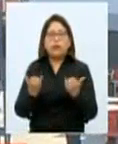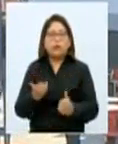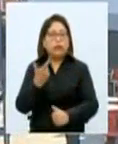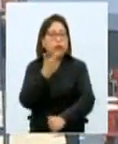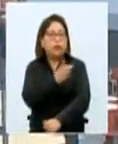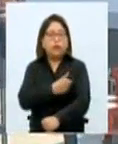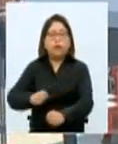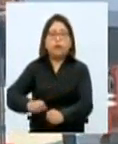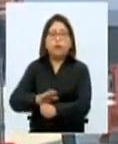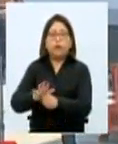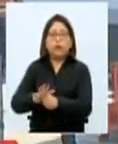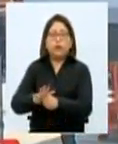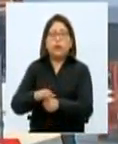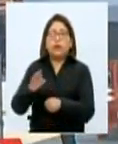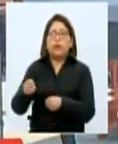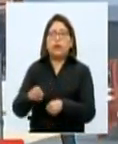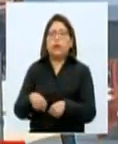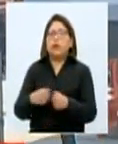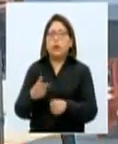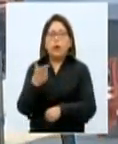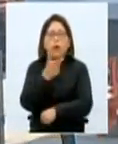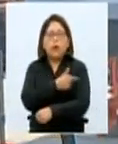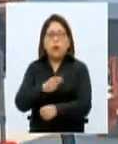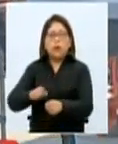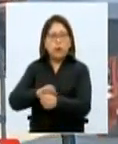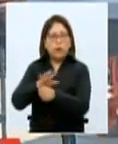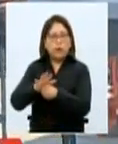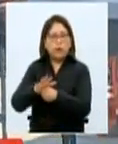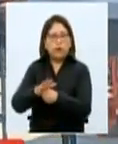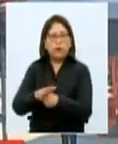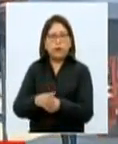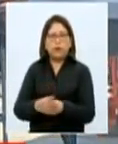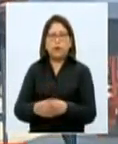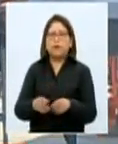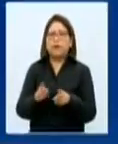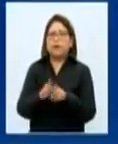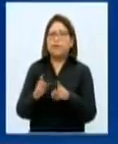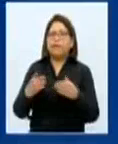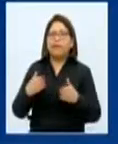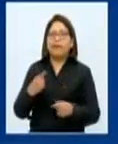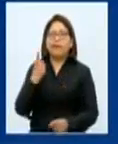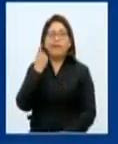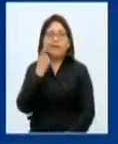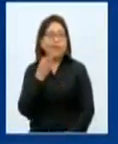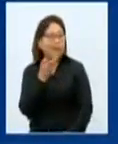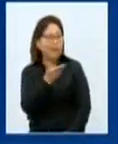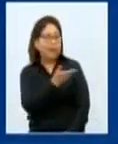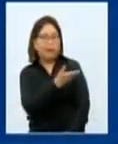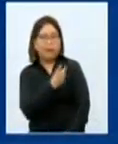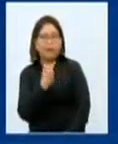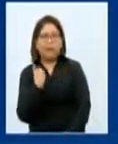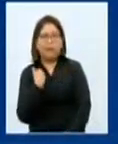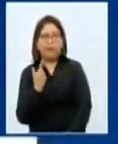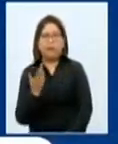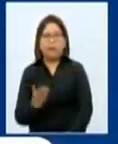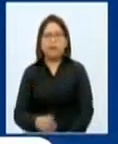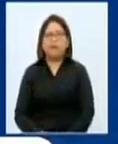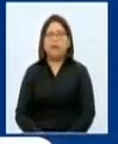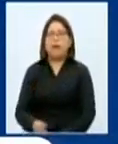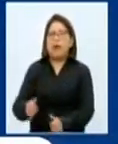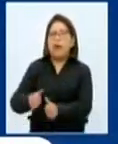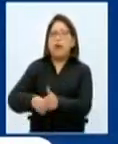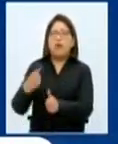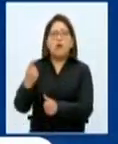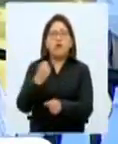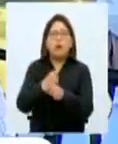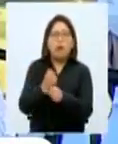estas vacunas, esta manipulación de nuestras vacunas que los tenemos a nuestra espalda. A cada uno de ellos,